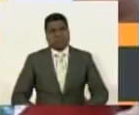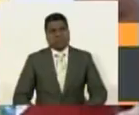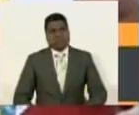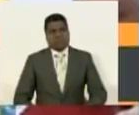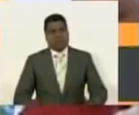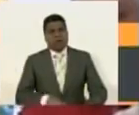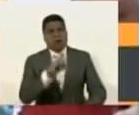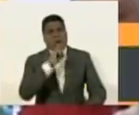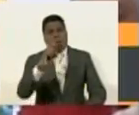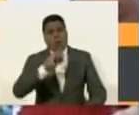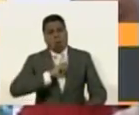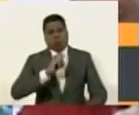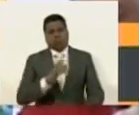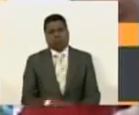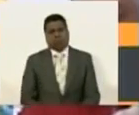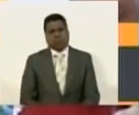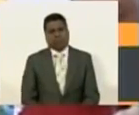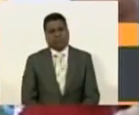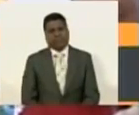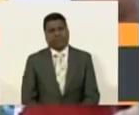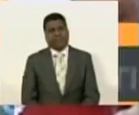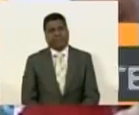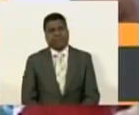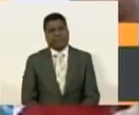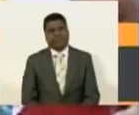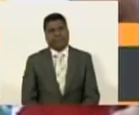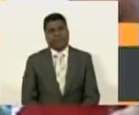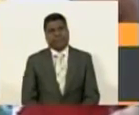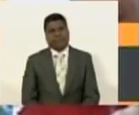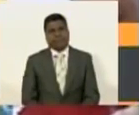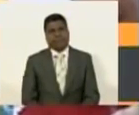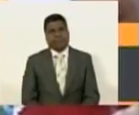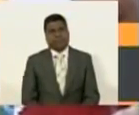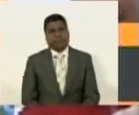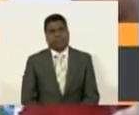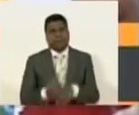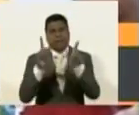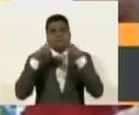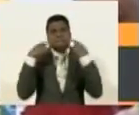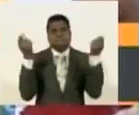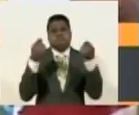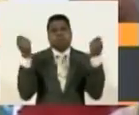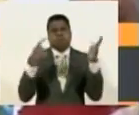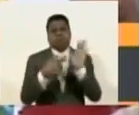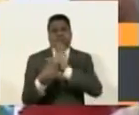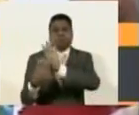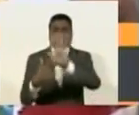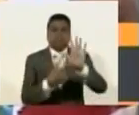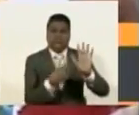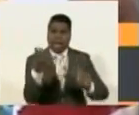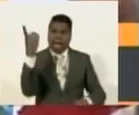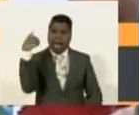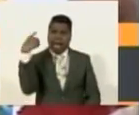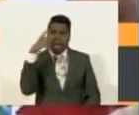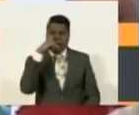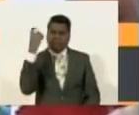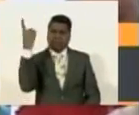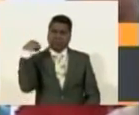El odio. Los aparatos de propaganda que dirigió Ravel durante muchos